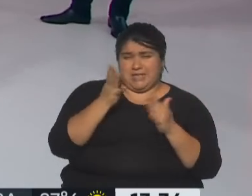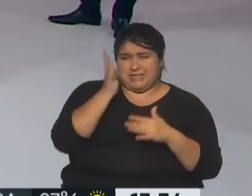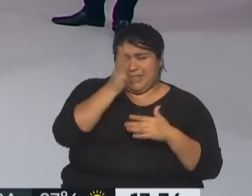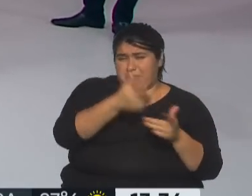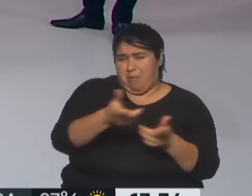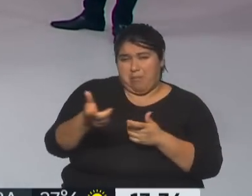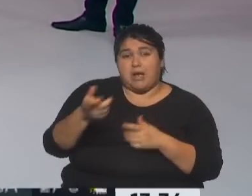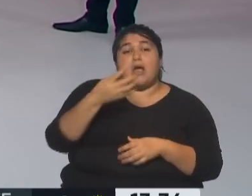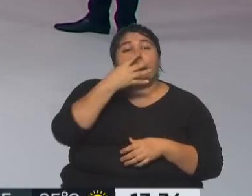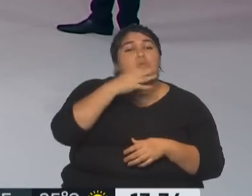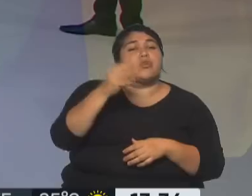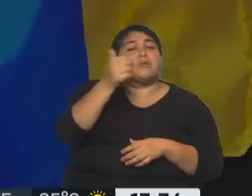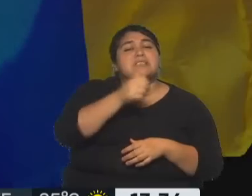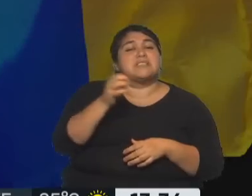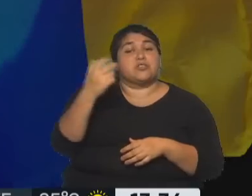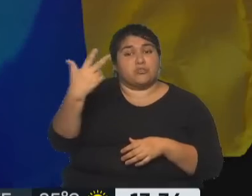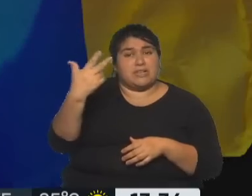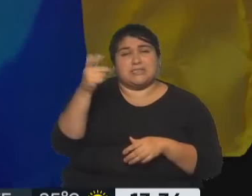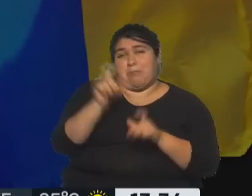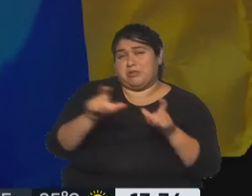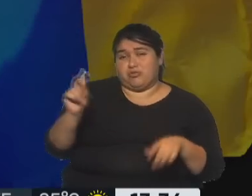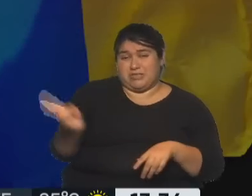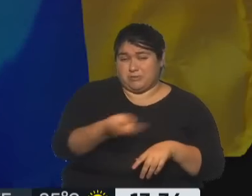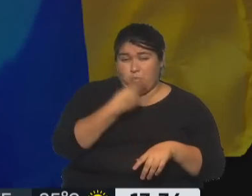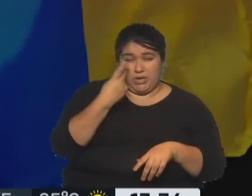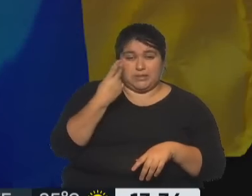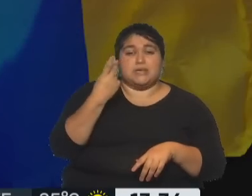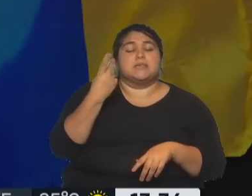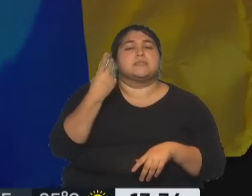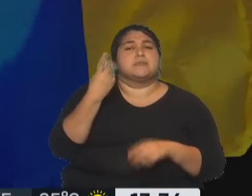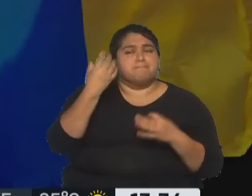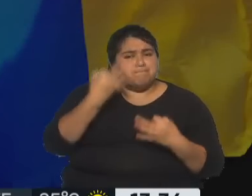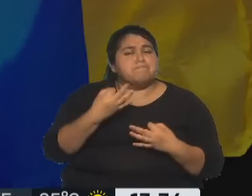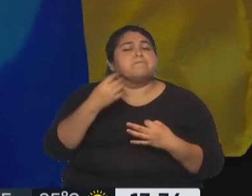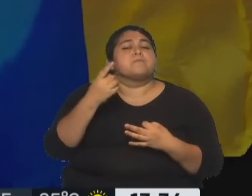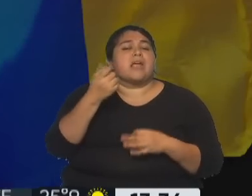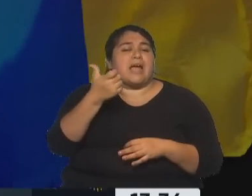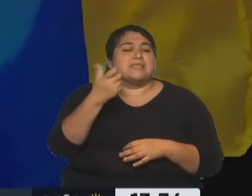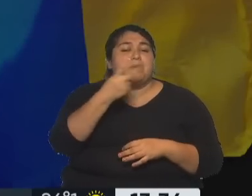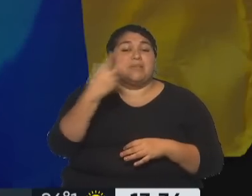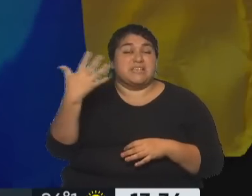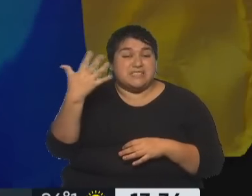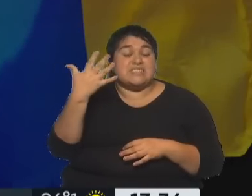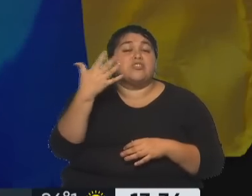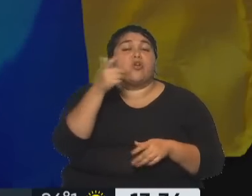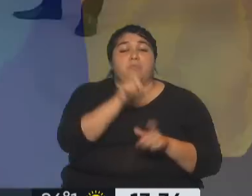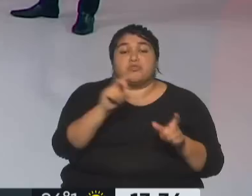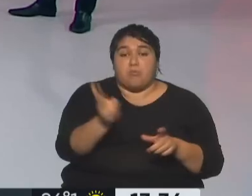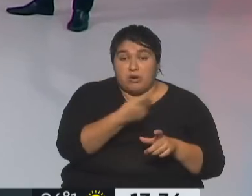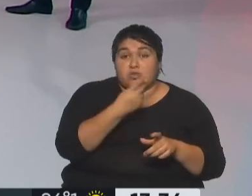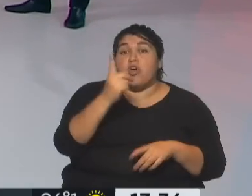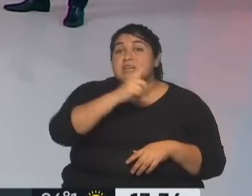ver, 4.603 muertes violentas. Esto significa 25 muertos por cada